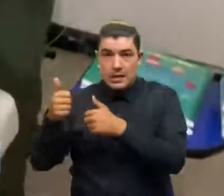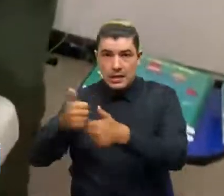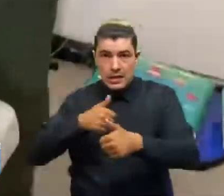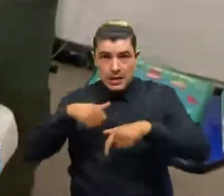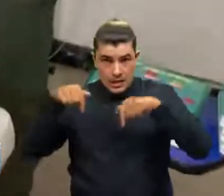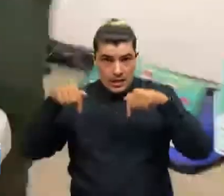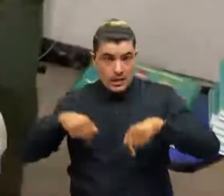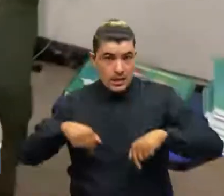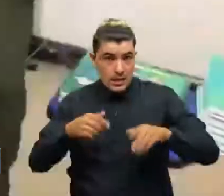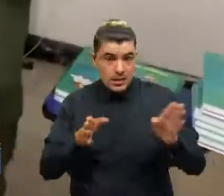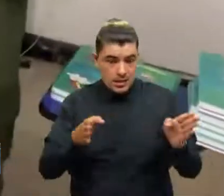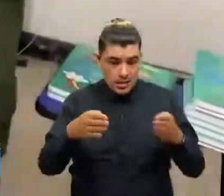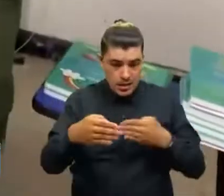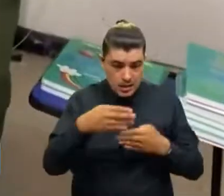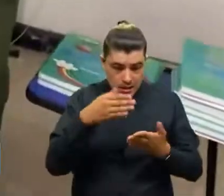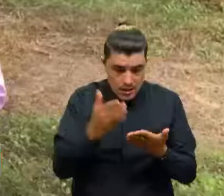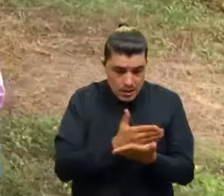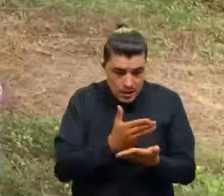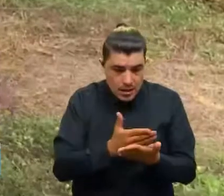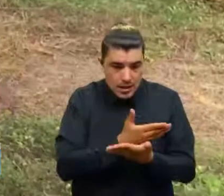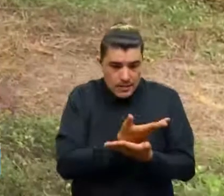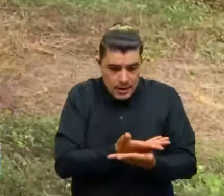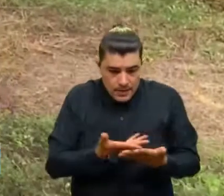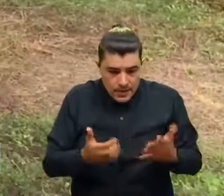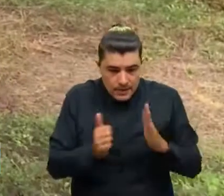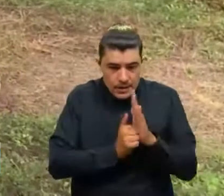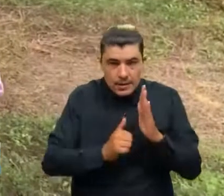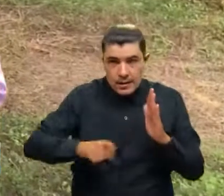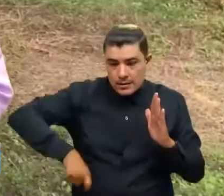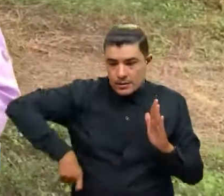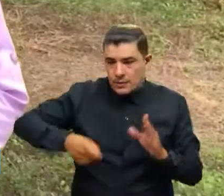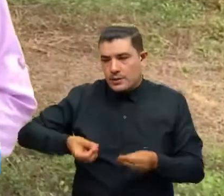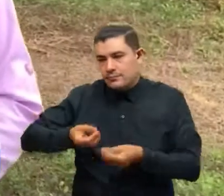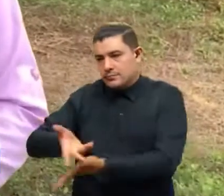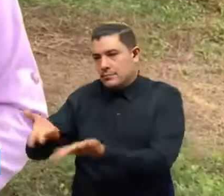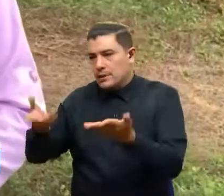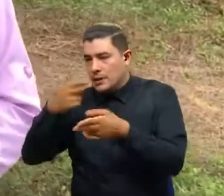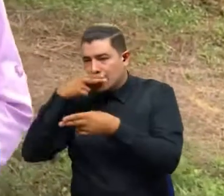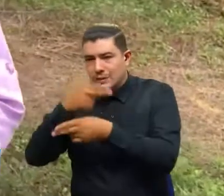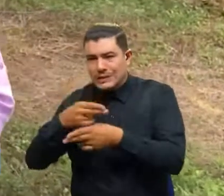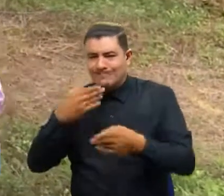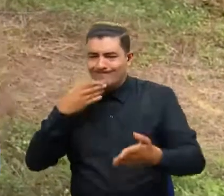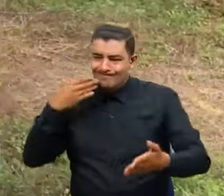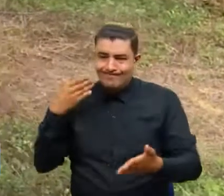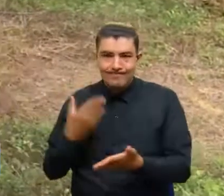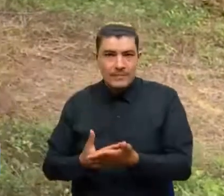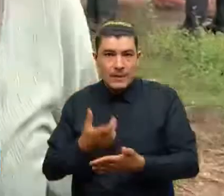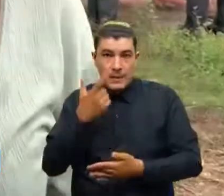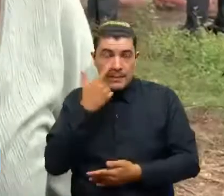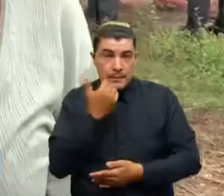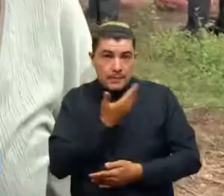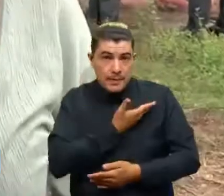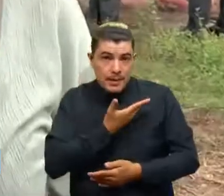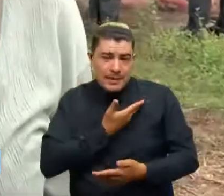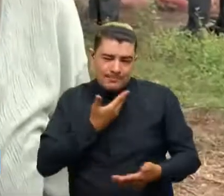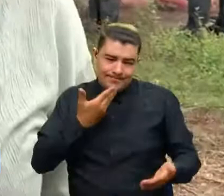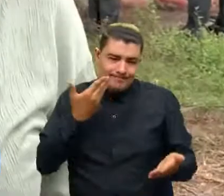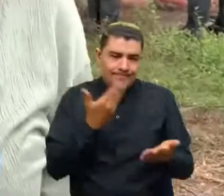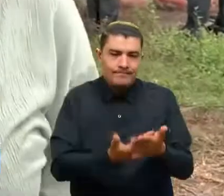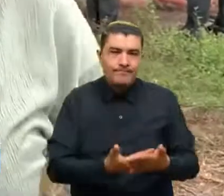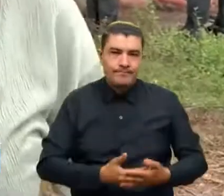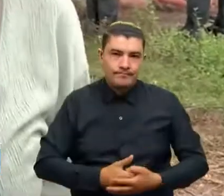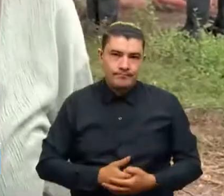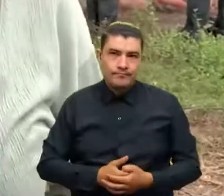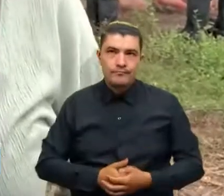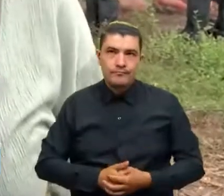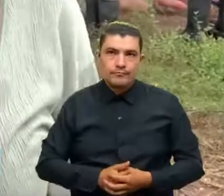a los niños y a las niñas de esta vereda. Agradecidos tanto padres de familia como docentes. Muchísimas gracias, de verdad que